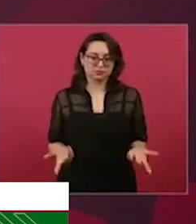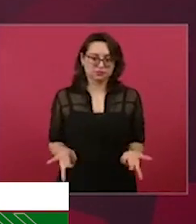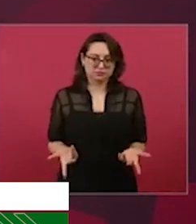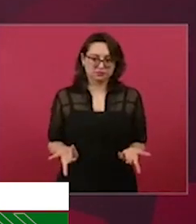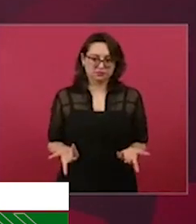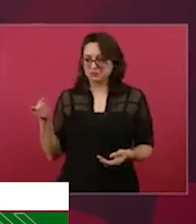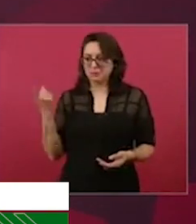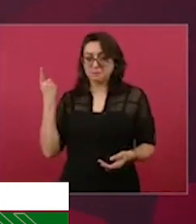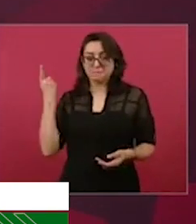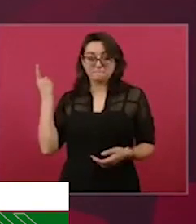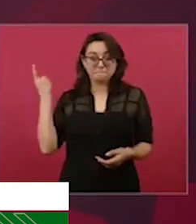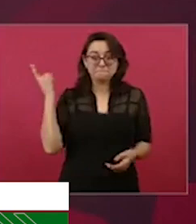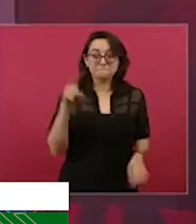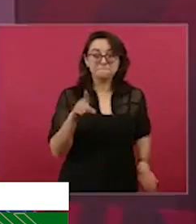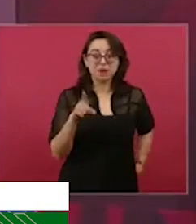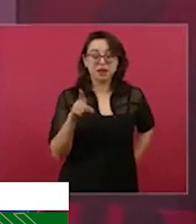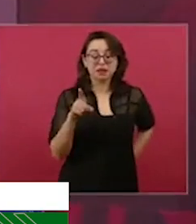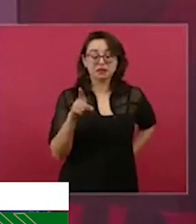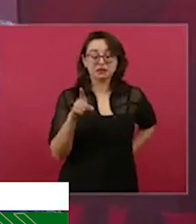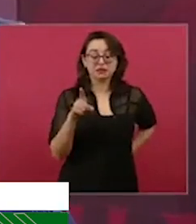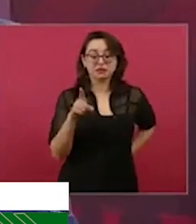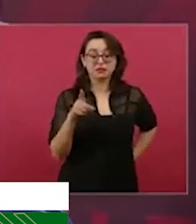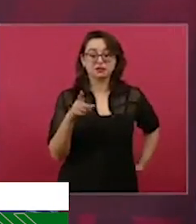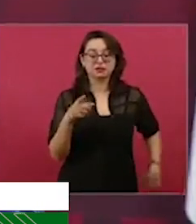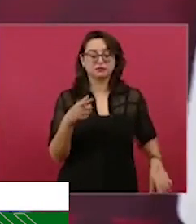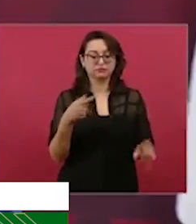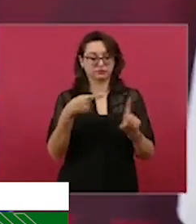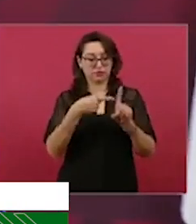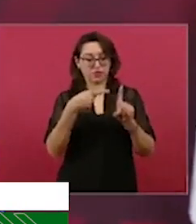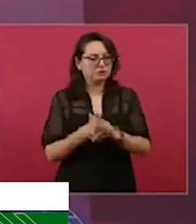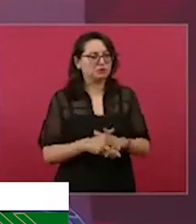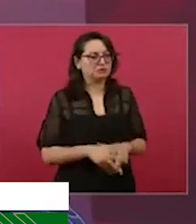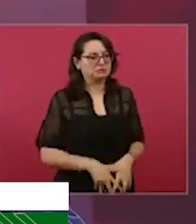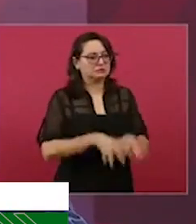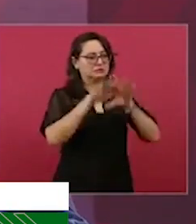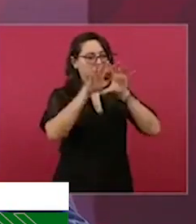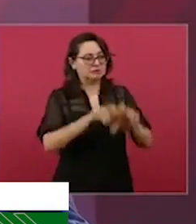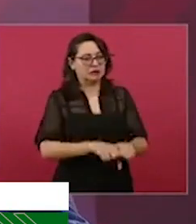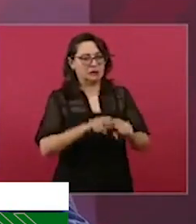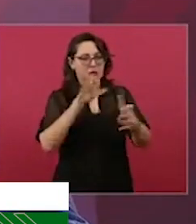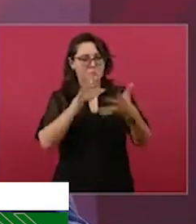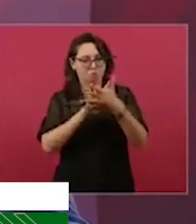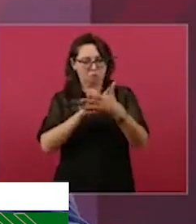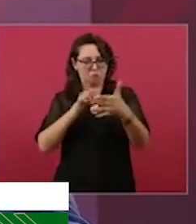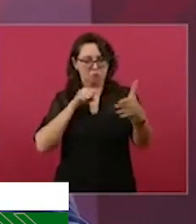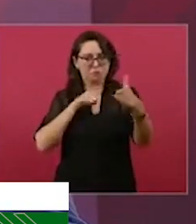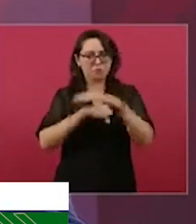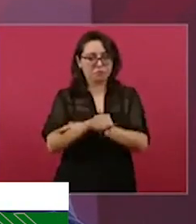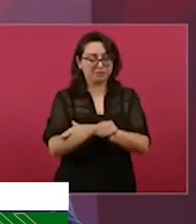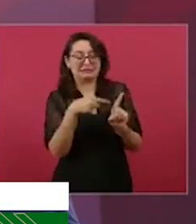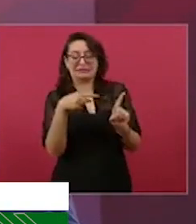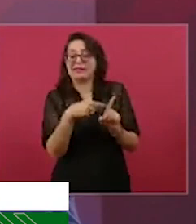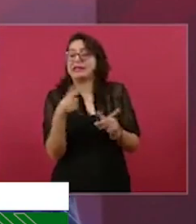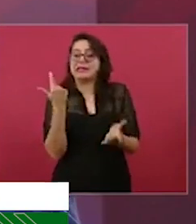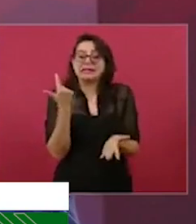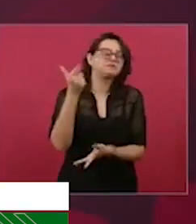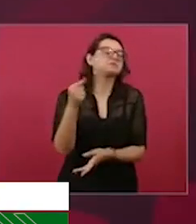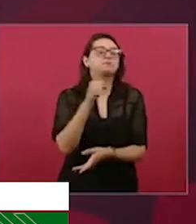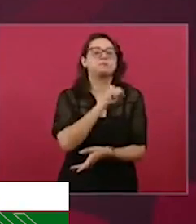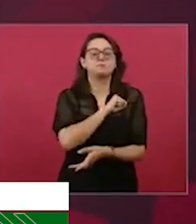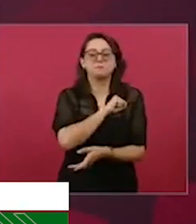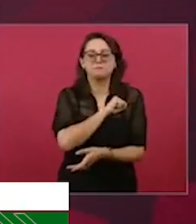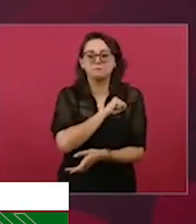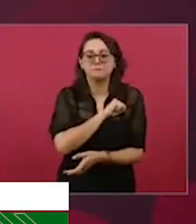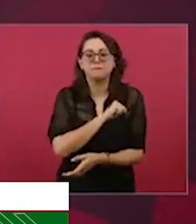se libere a un presunto homicida considerado como parte de